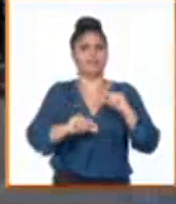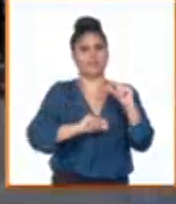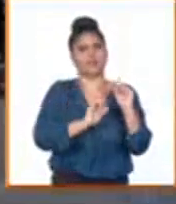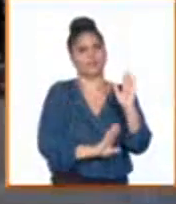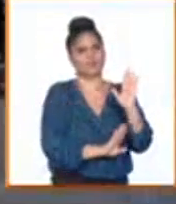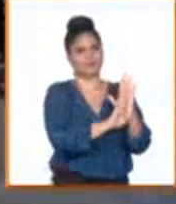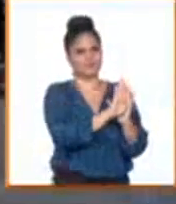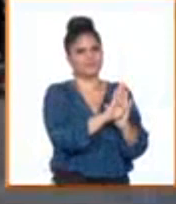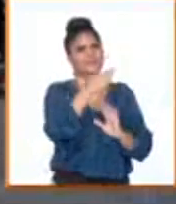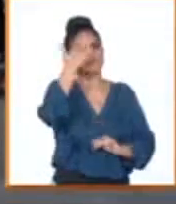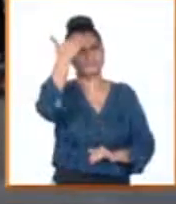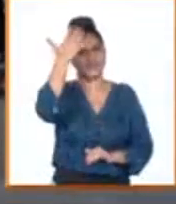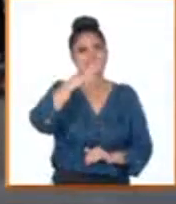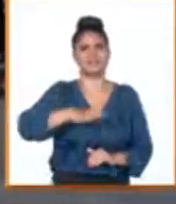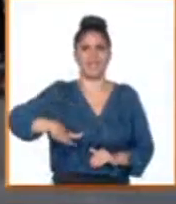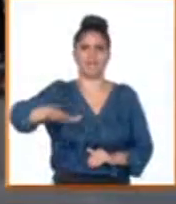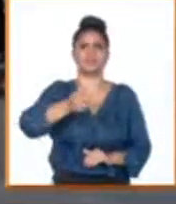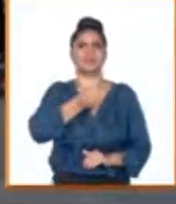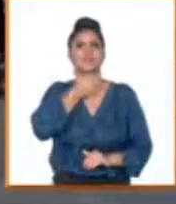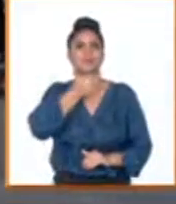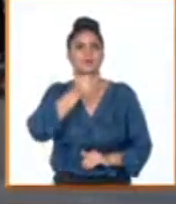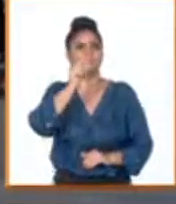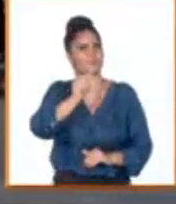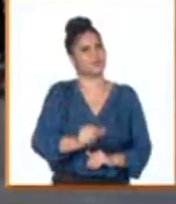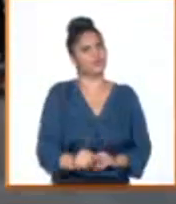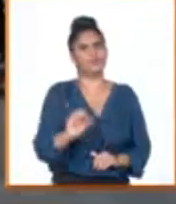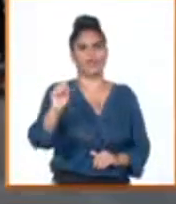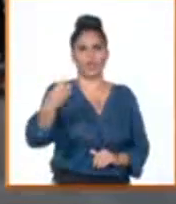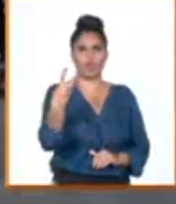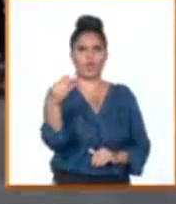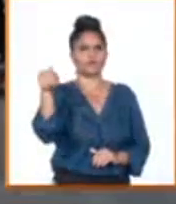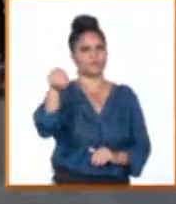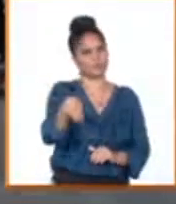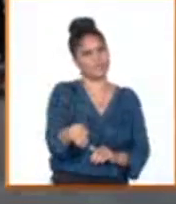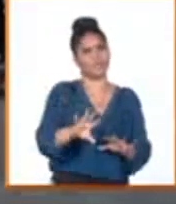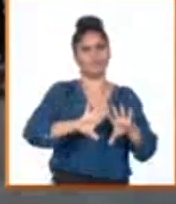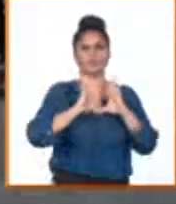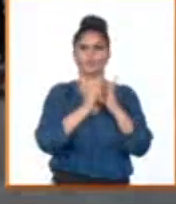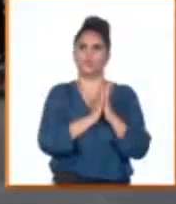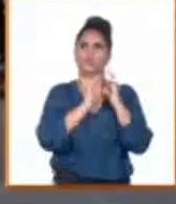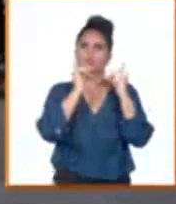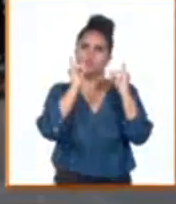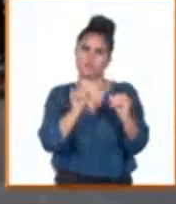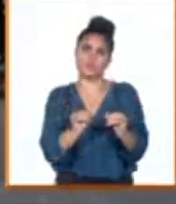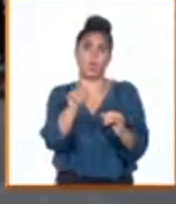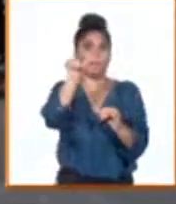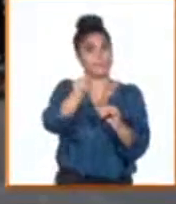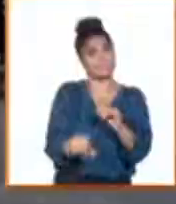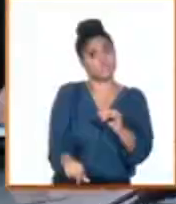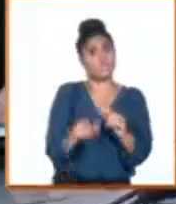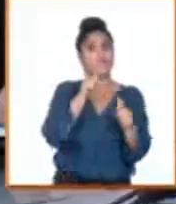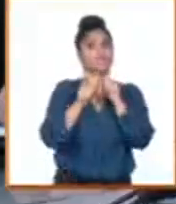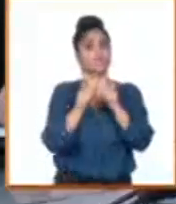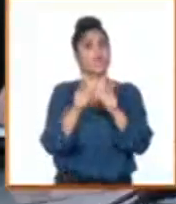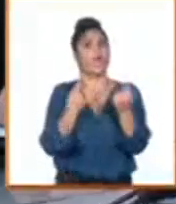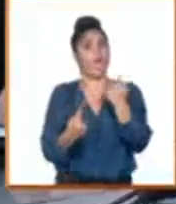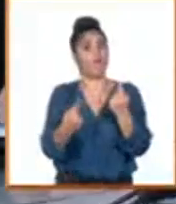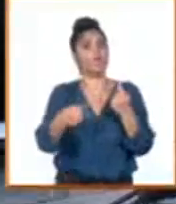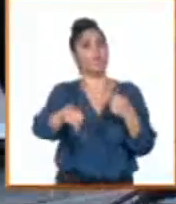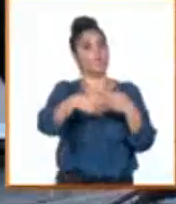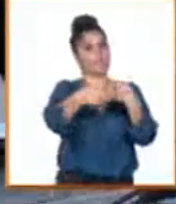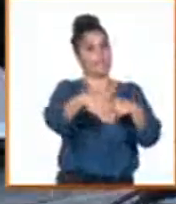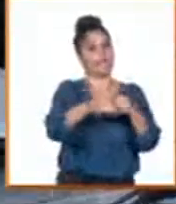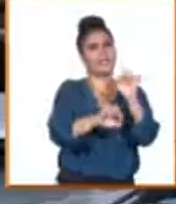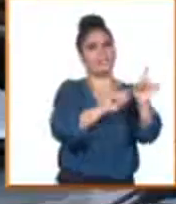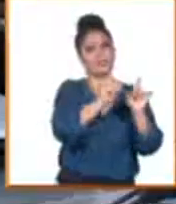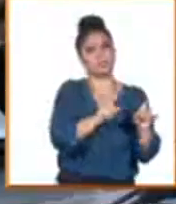gracias Aurelio, gracias a ustedes por habernos dado toda esta información. No se crea nada de lo que le digan, busquen la Gaceta cuando salga la ley, ahí tendrá